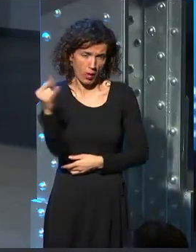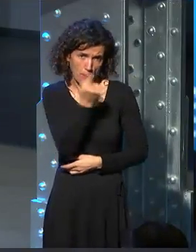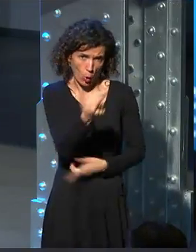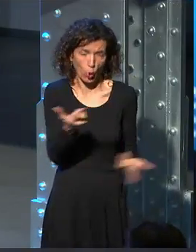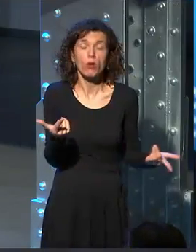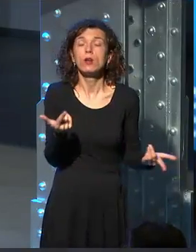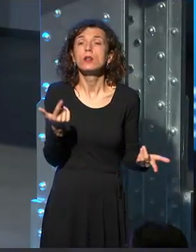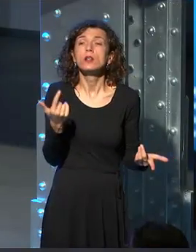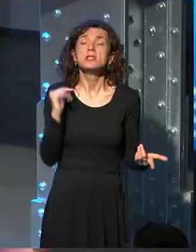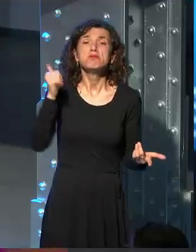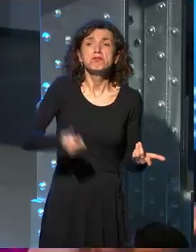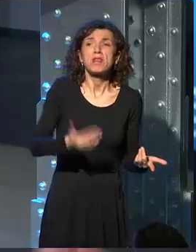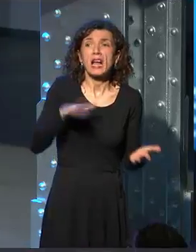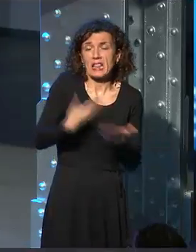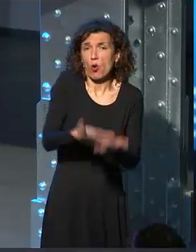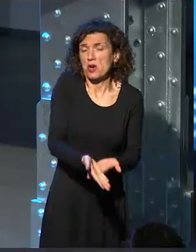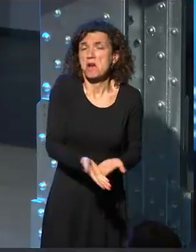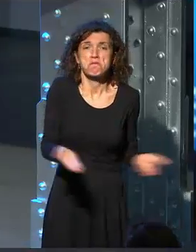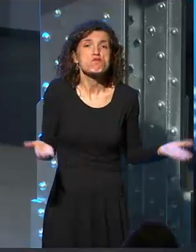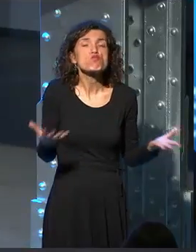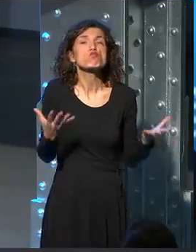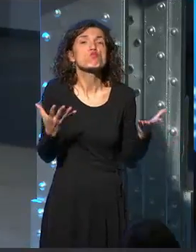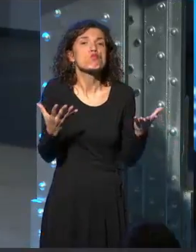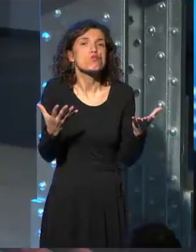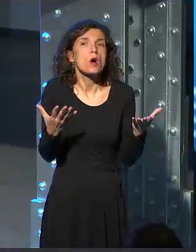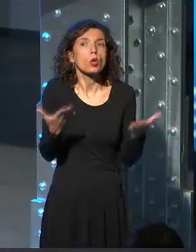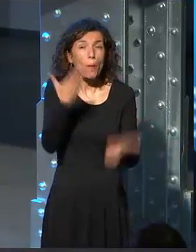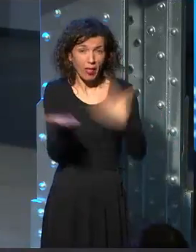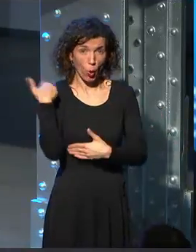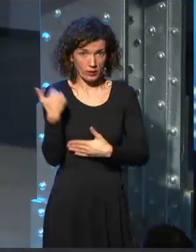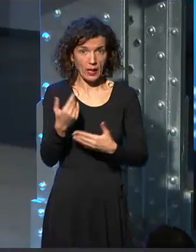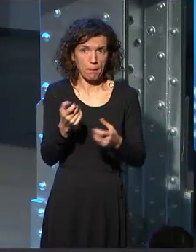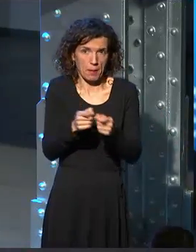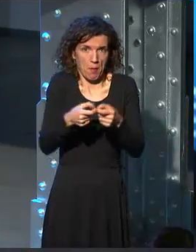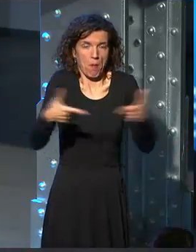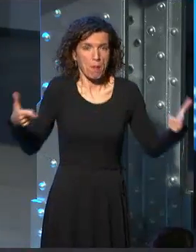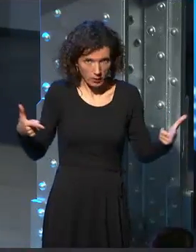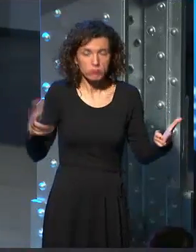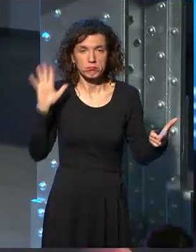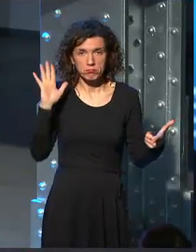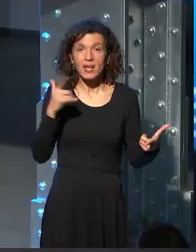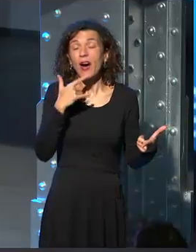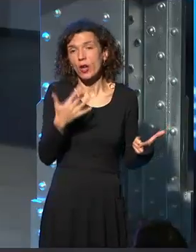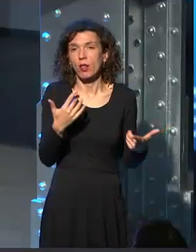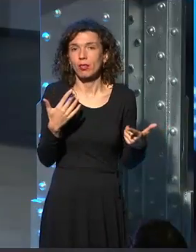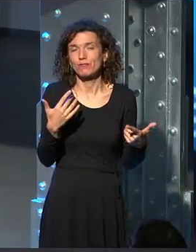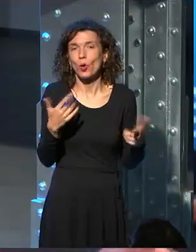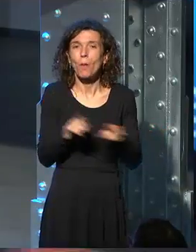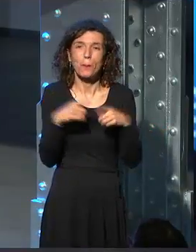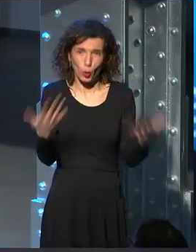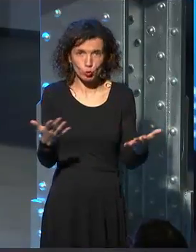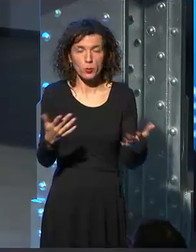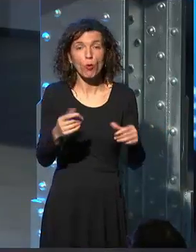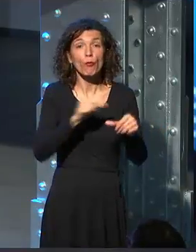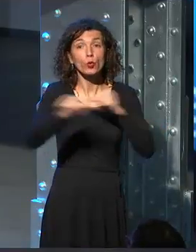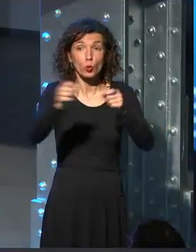pues realmente hay mucho más de lo que había, todavía es temprano y creo que vamos a ver incluso muchos más laboratorios que van